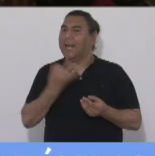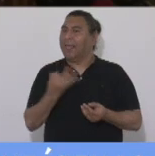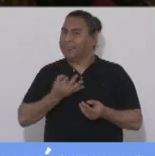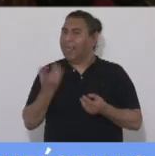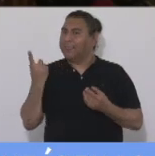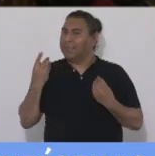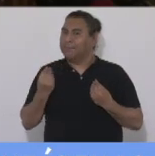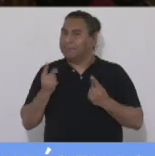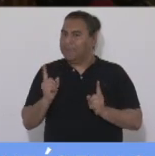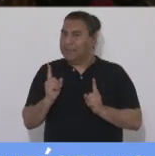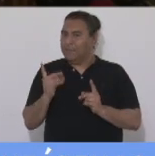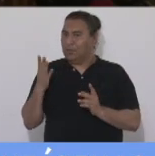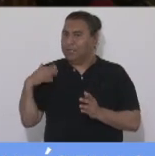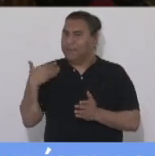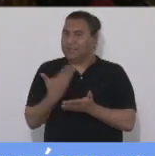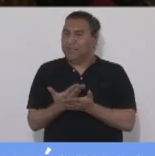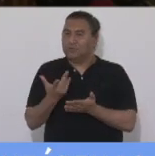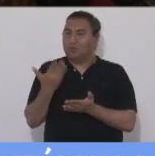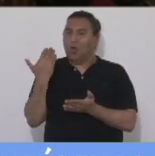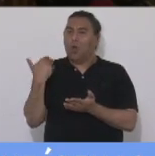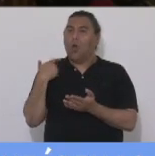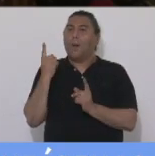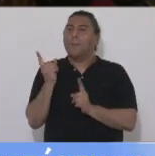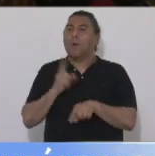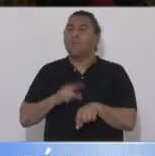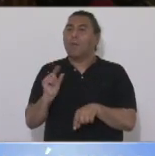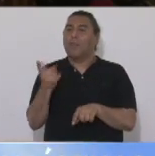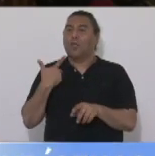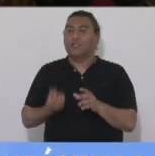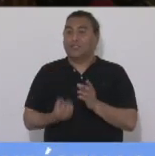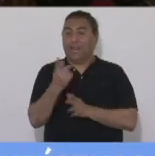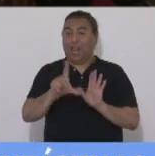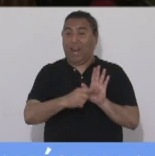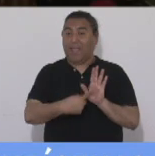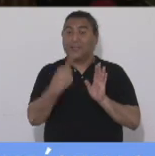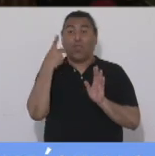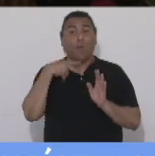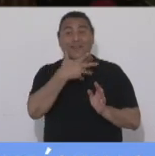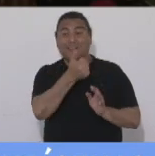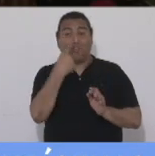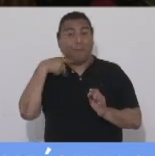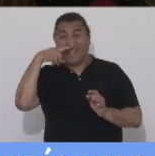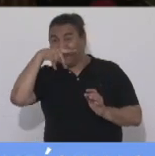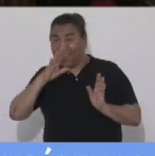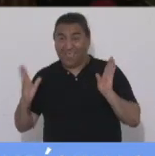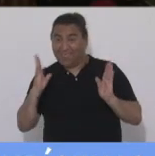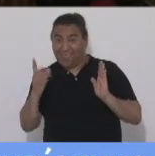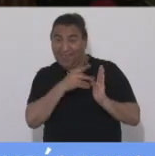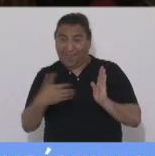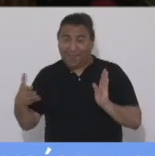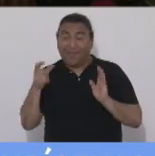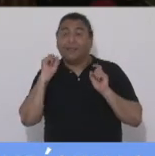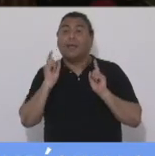se presentó en el momento de la aplicación de la ley, entre el año 2006 y 2007, sino que